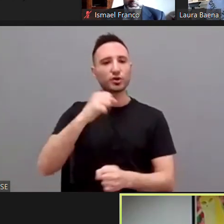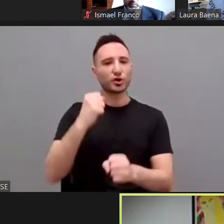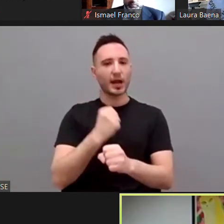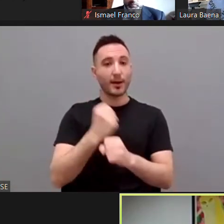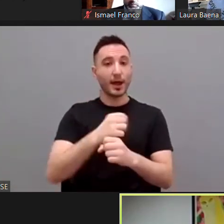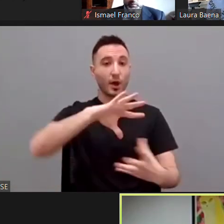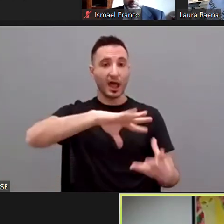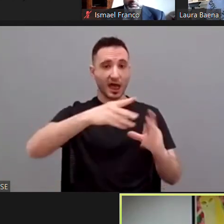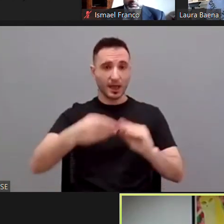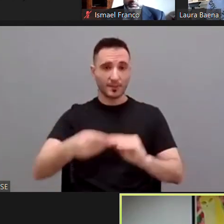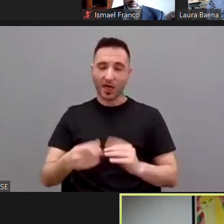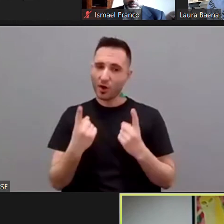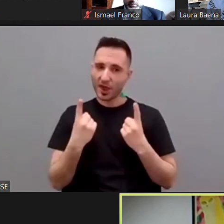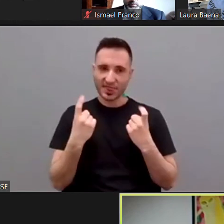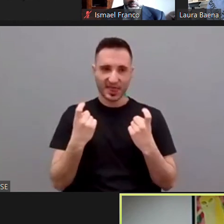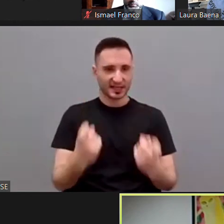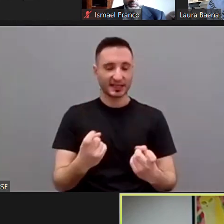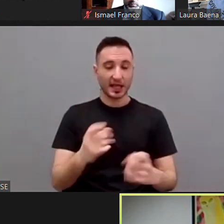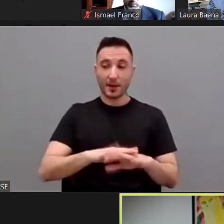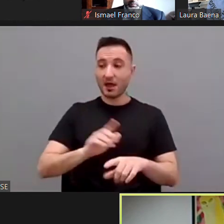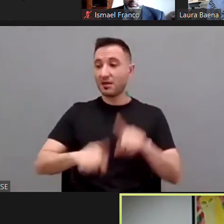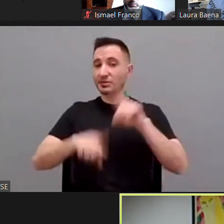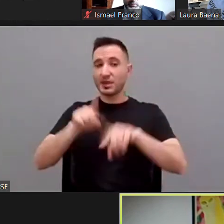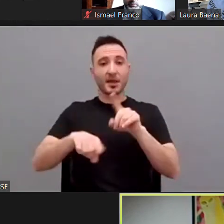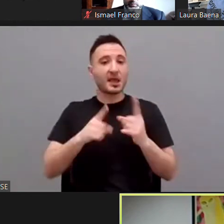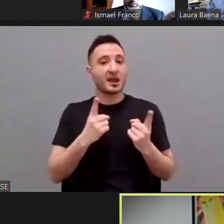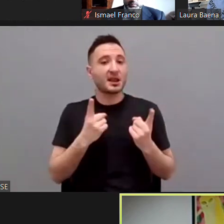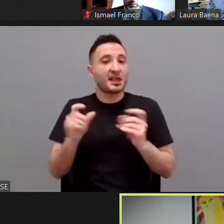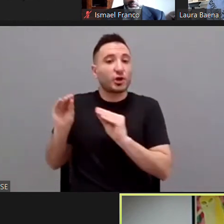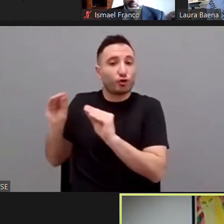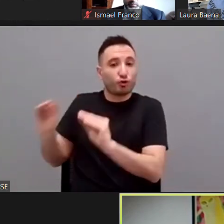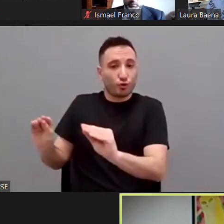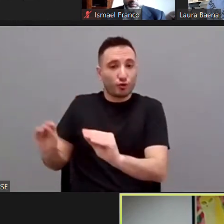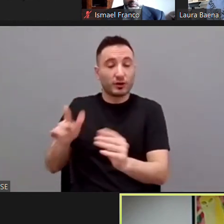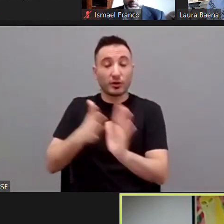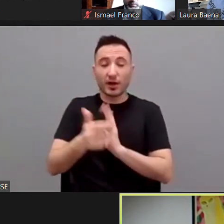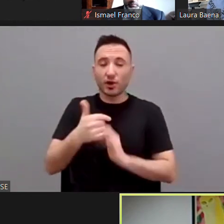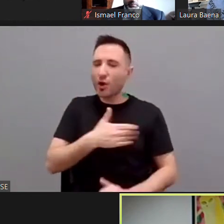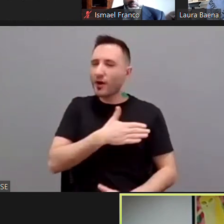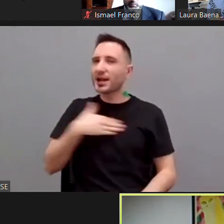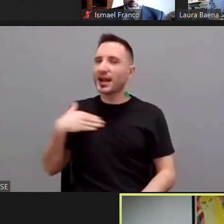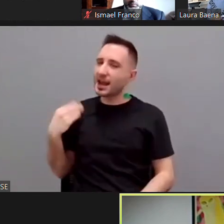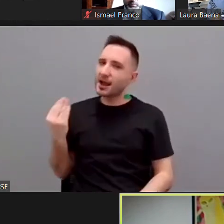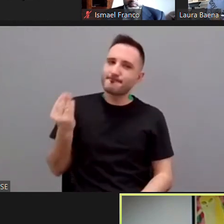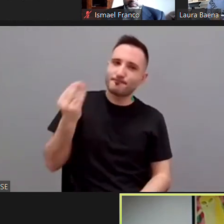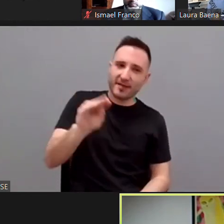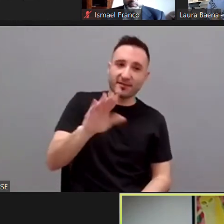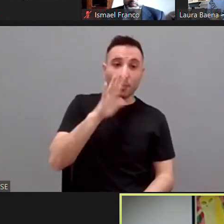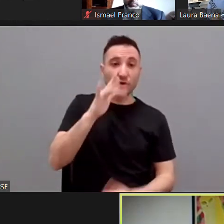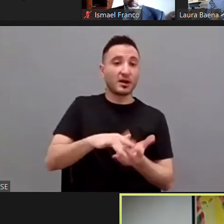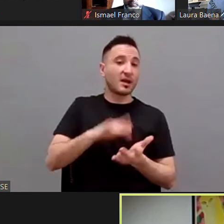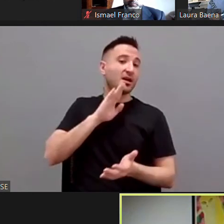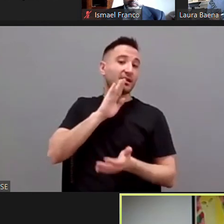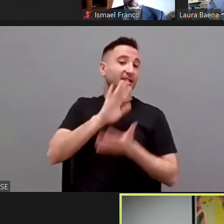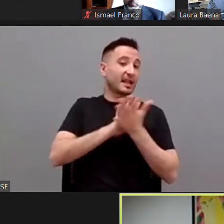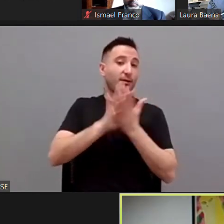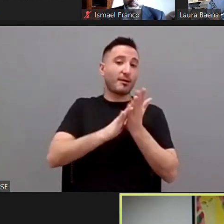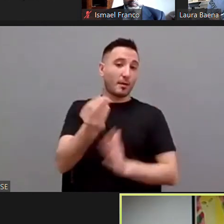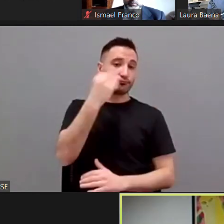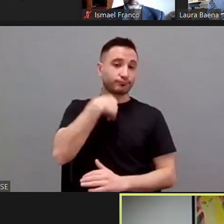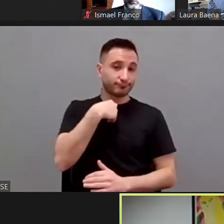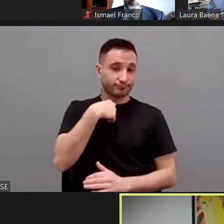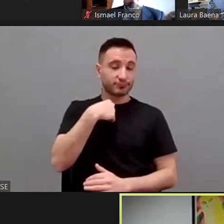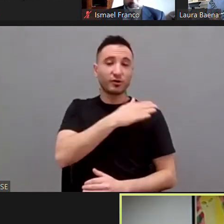con sus necesidades, con lo cual era un tema que quizás no habíamos comentado antes, pero que en relación con el tema de los espacios de